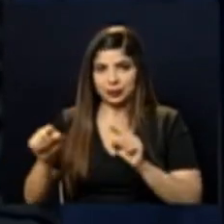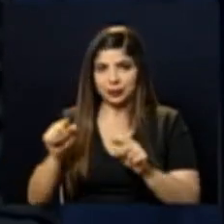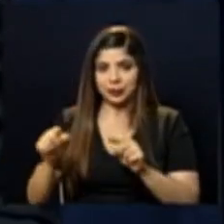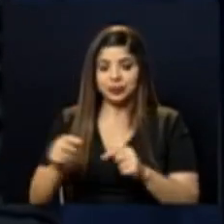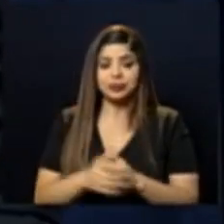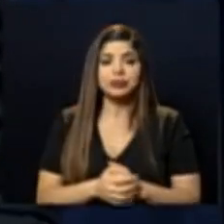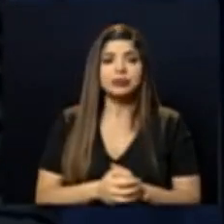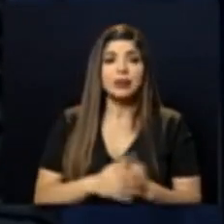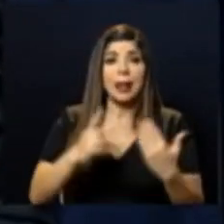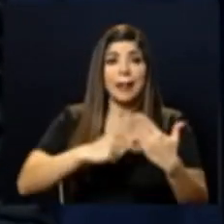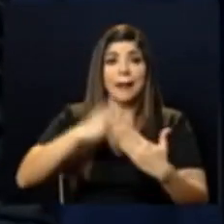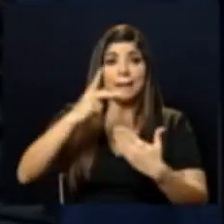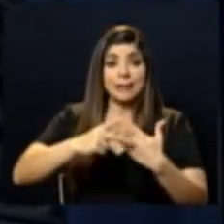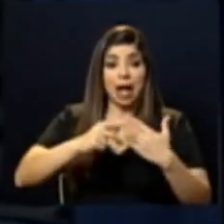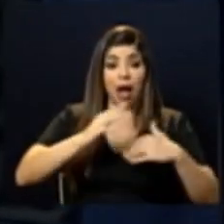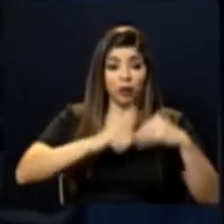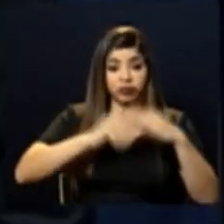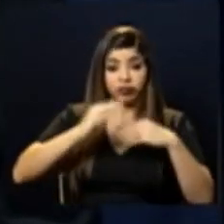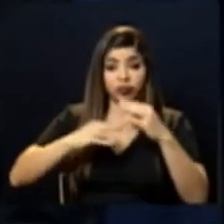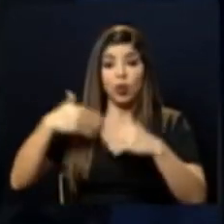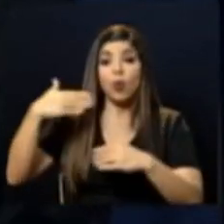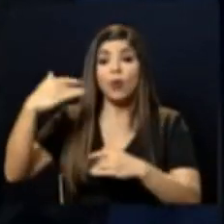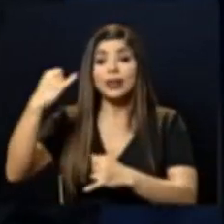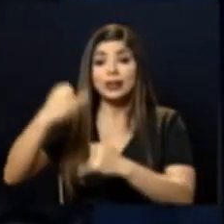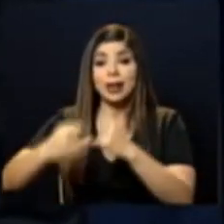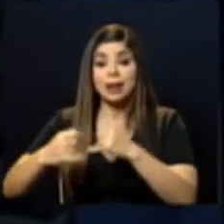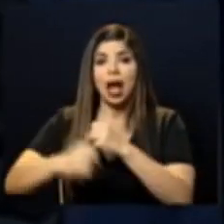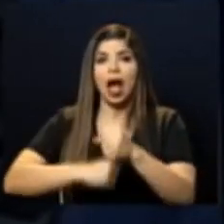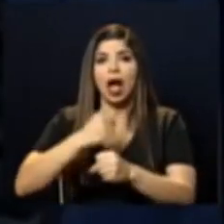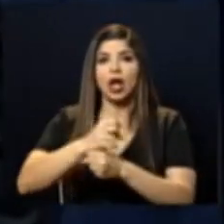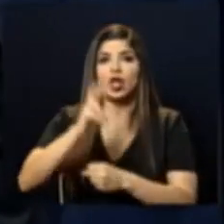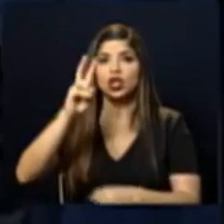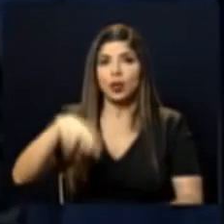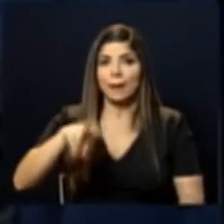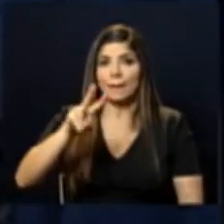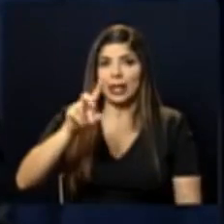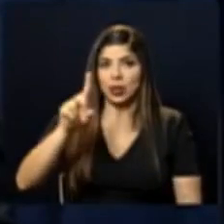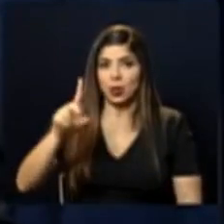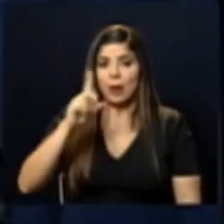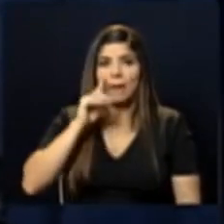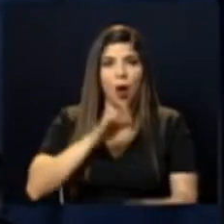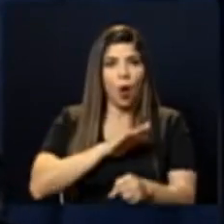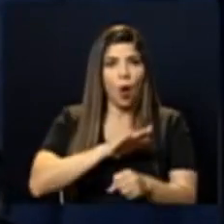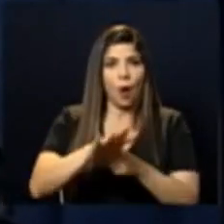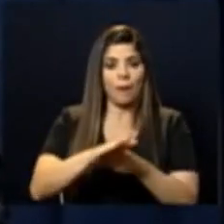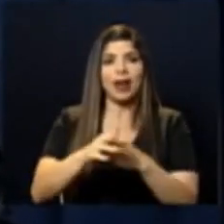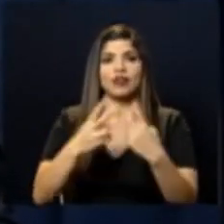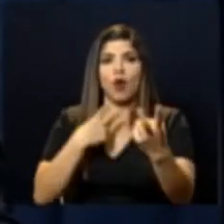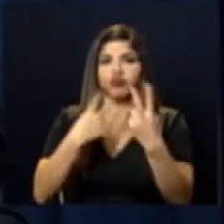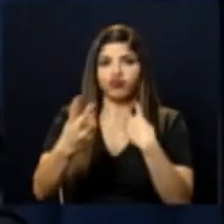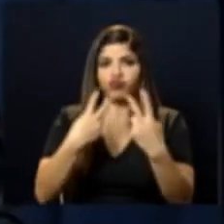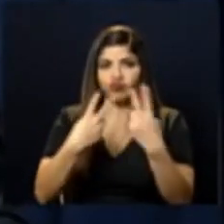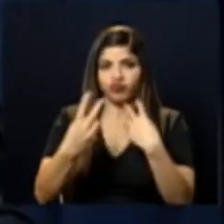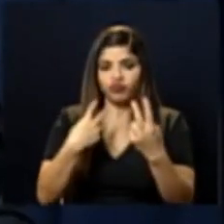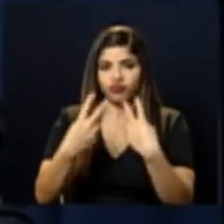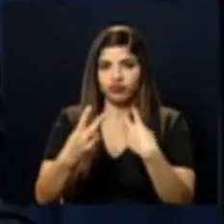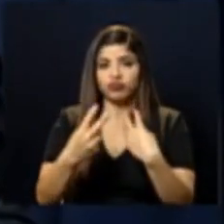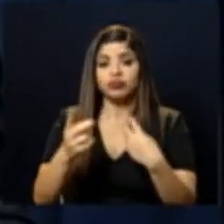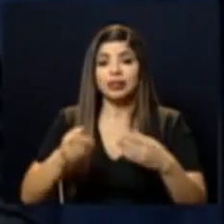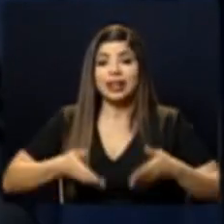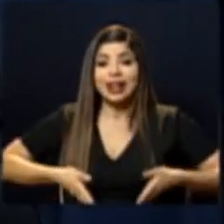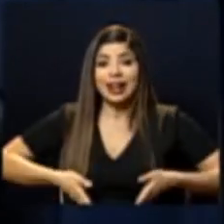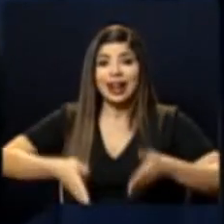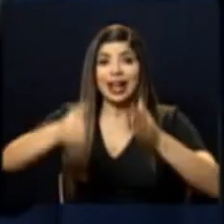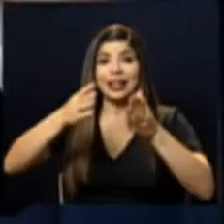Se tiene proyectado que las obras culminen en el año 2021, completando la ampliación a 4 carriles en la vía